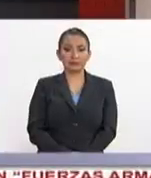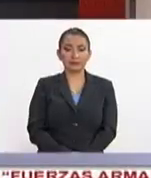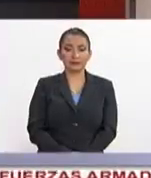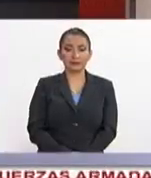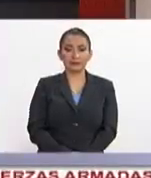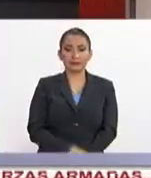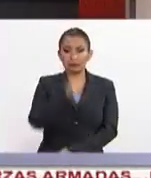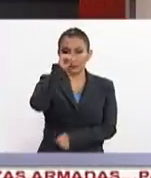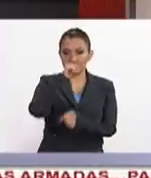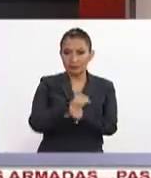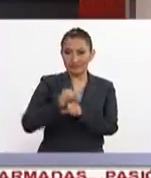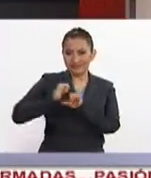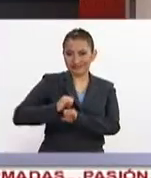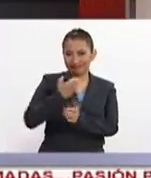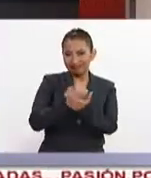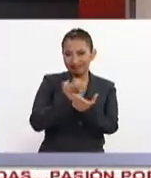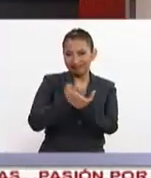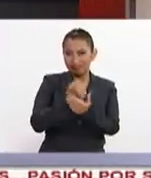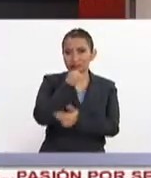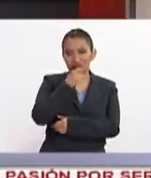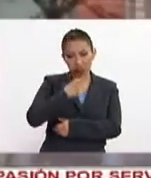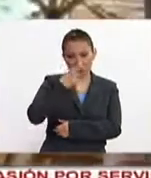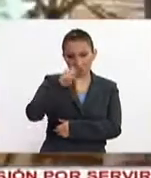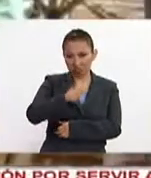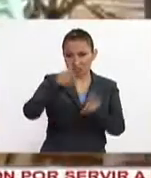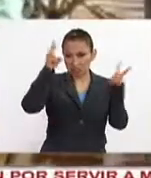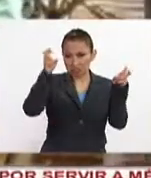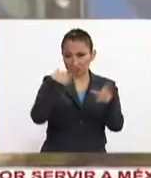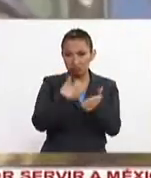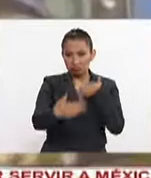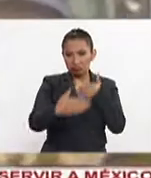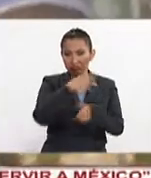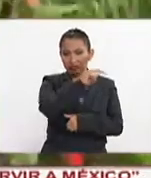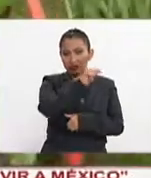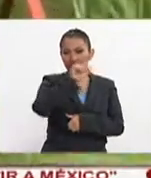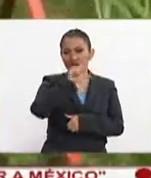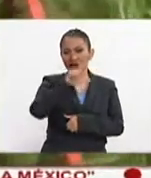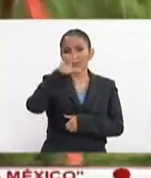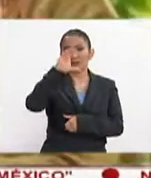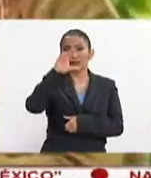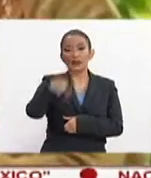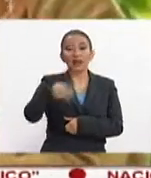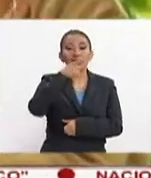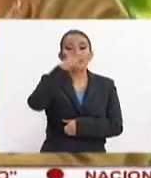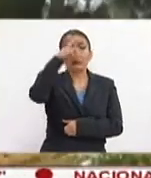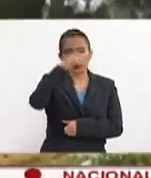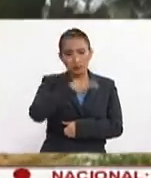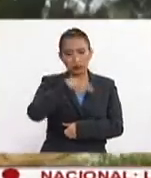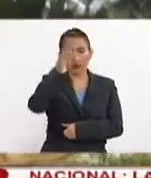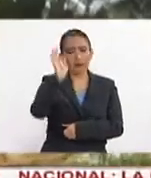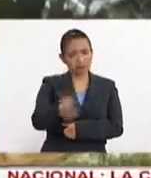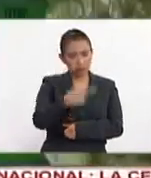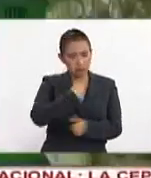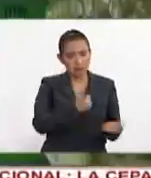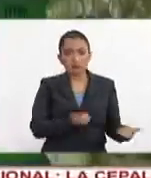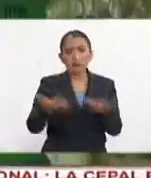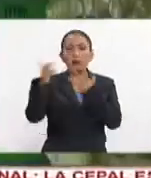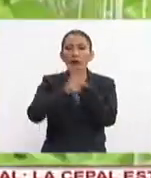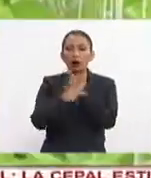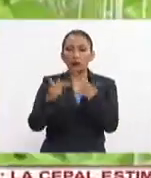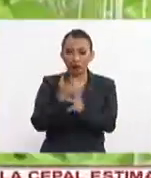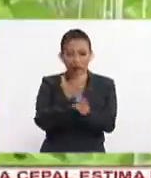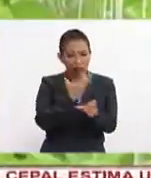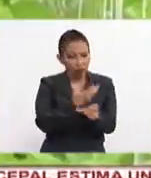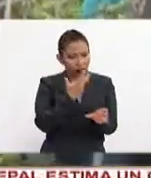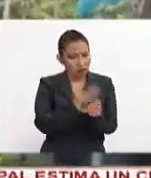El secretario de Economía, Ildefonso Guajardo, también habló sobre la modernización del Telecán. Dijo que México podría aceptar la importación de más productos